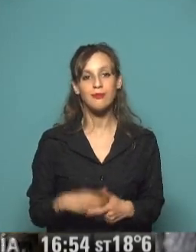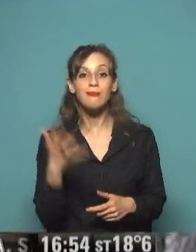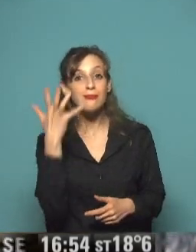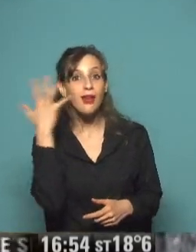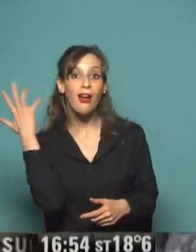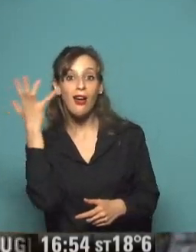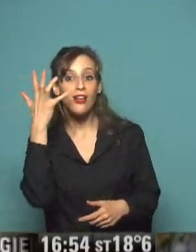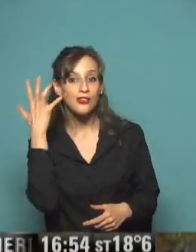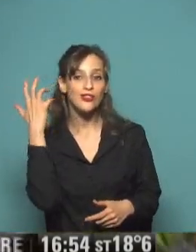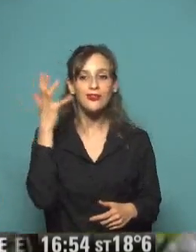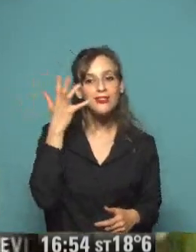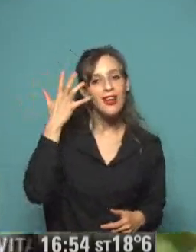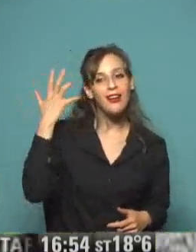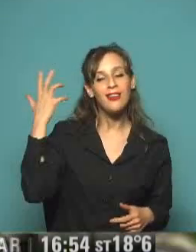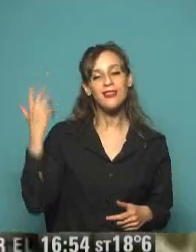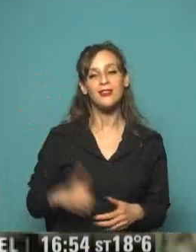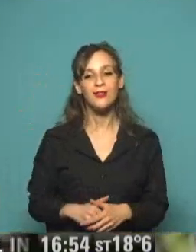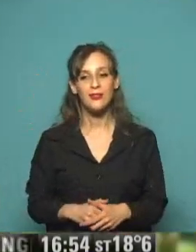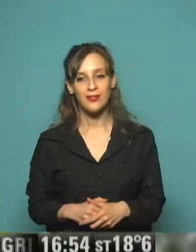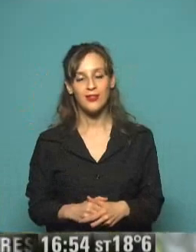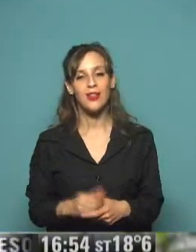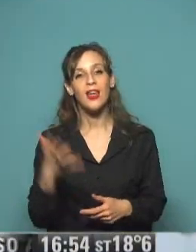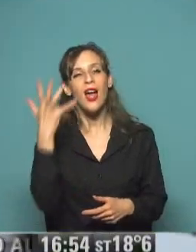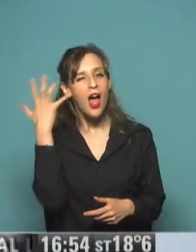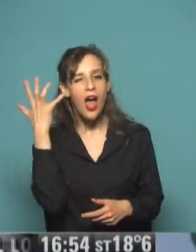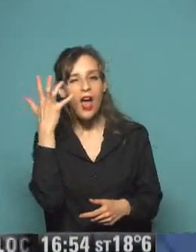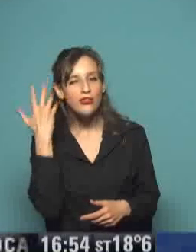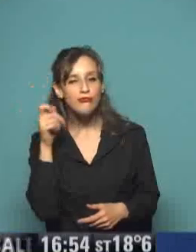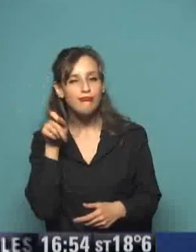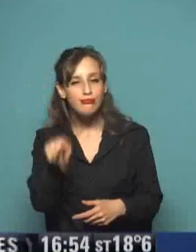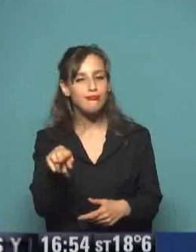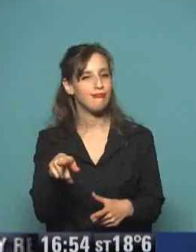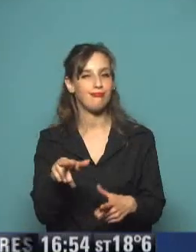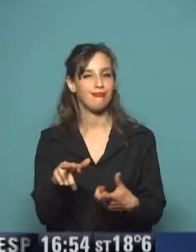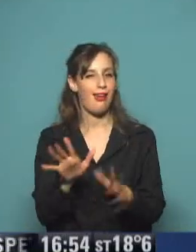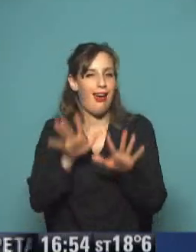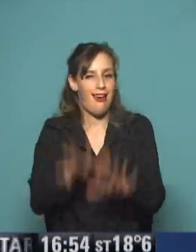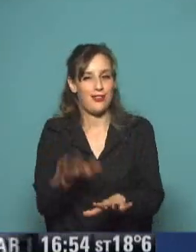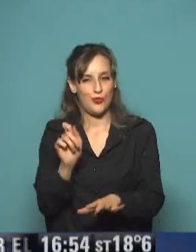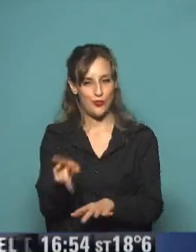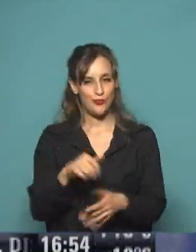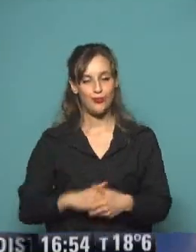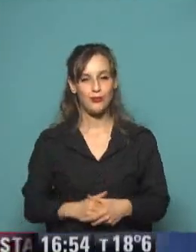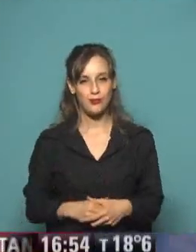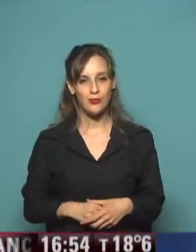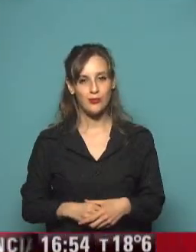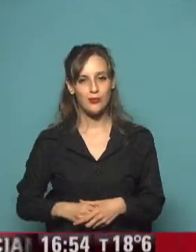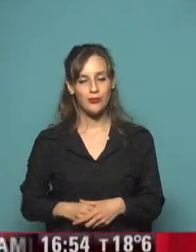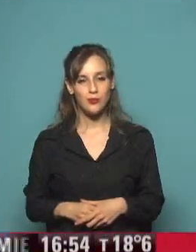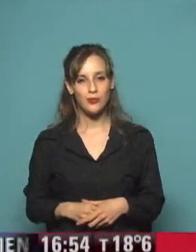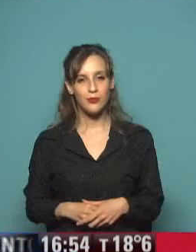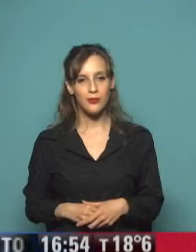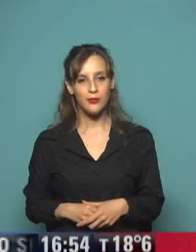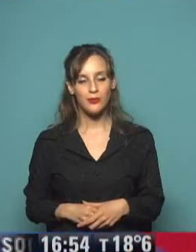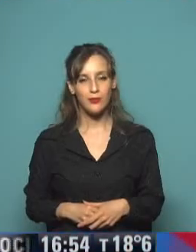miau, miau, miau. Ay, gatito Winnie. Miau, miau, miau, miau,